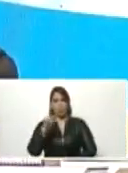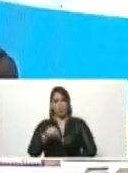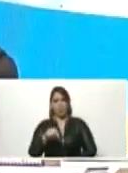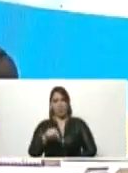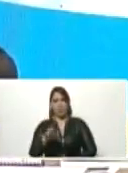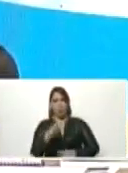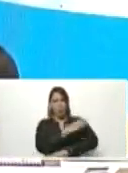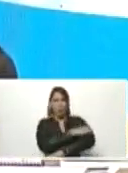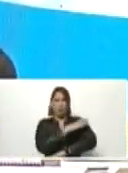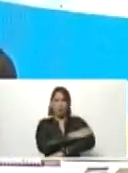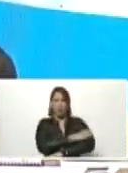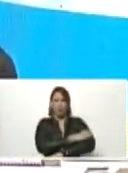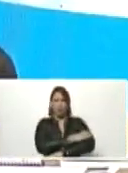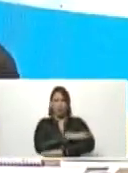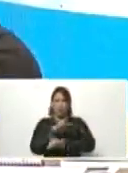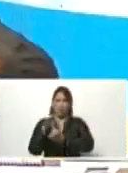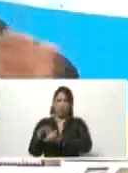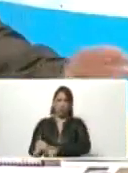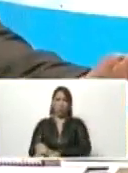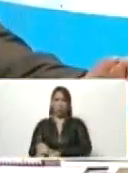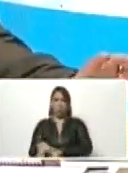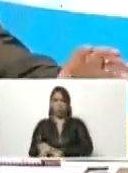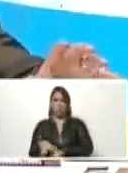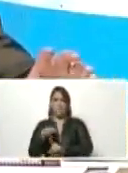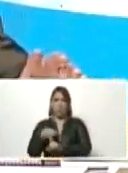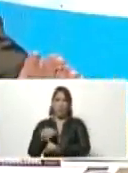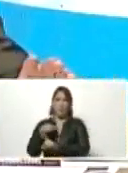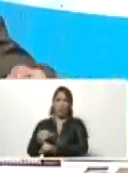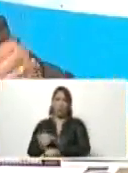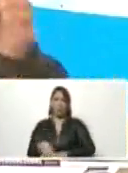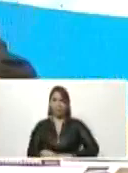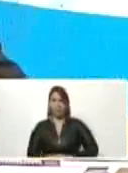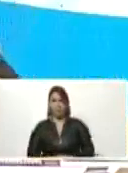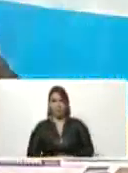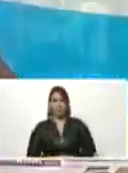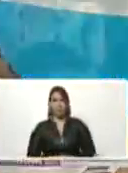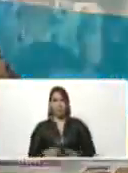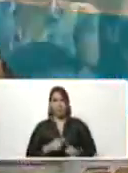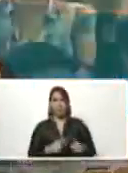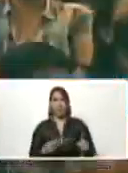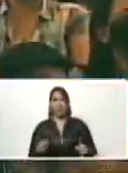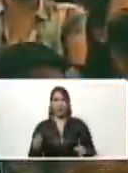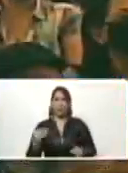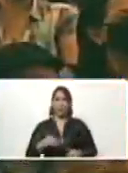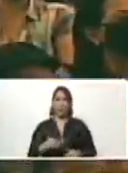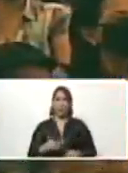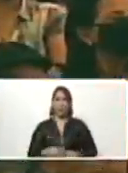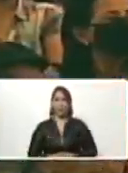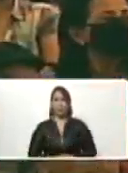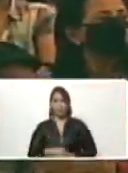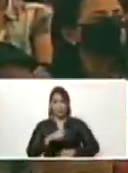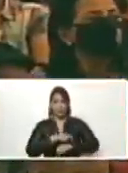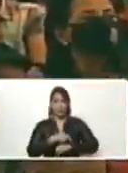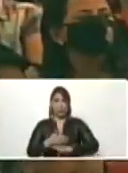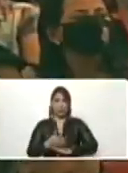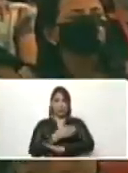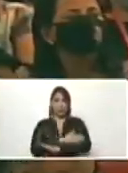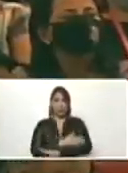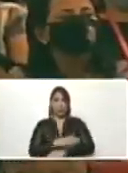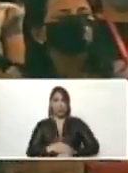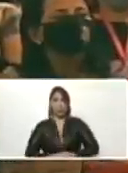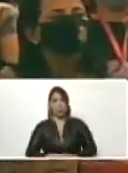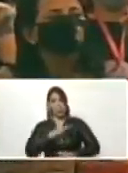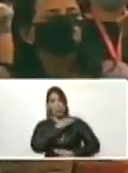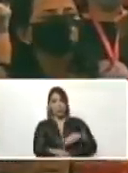tiroteó, hirió, postró, pero que más temprano que tarde, con la fuerza de los